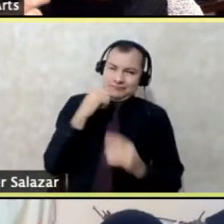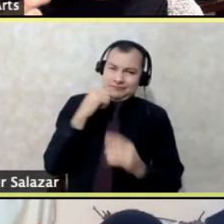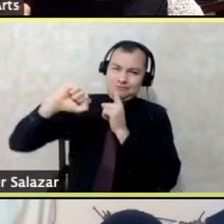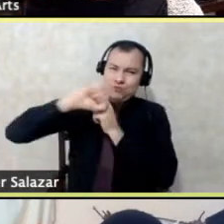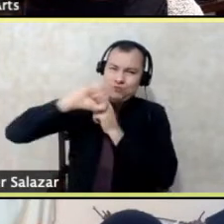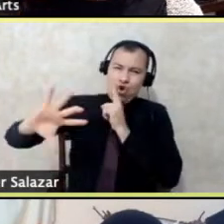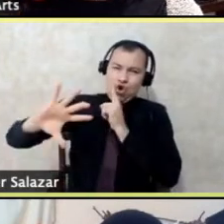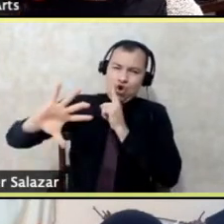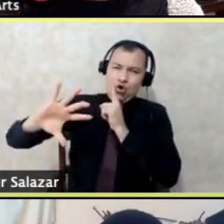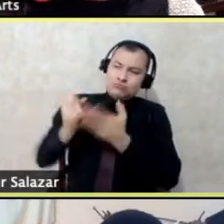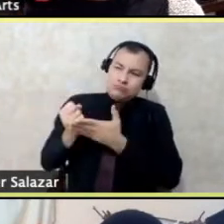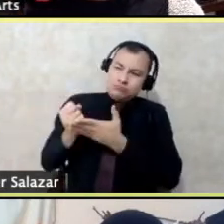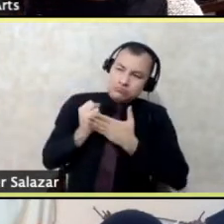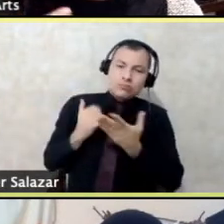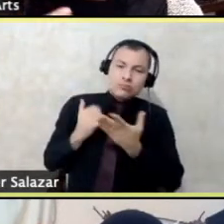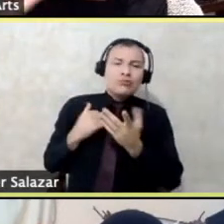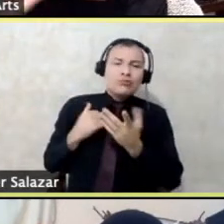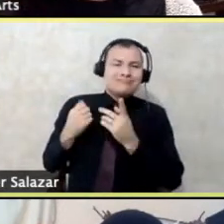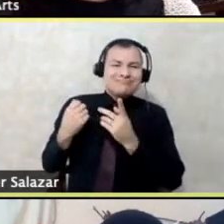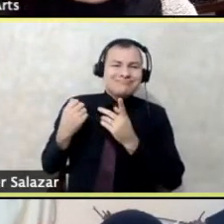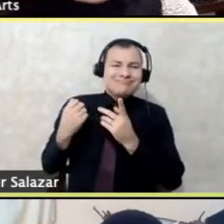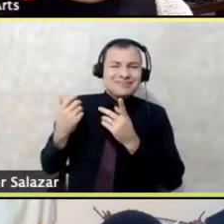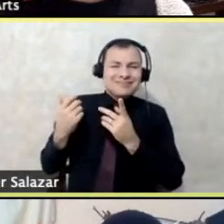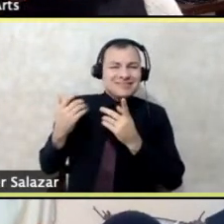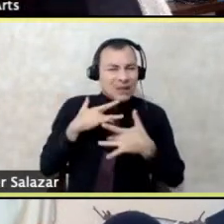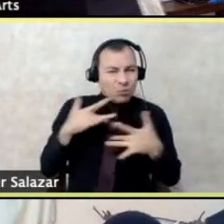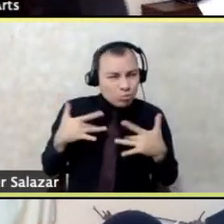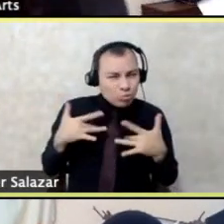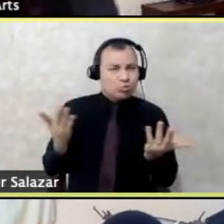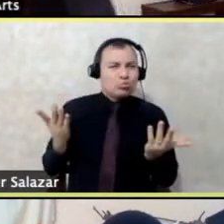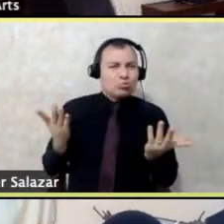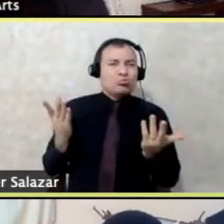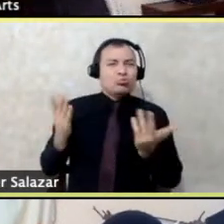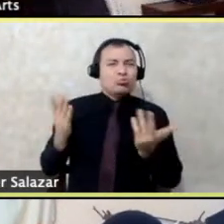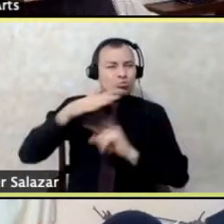ambiente y de la construcción de paz.